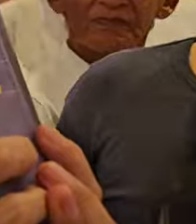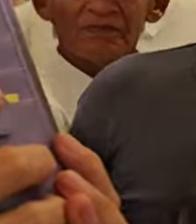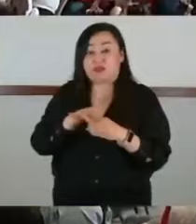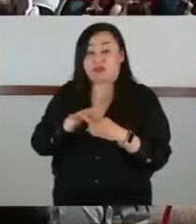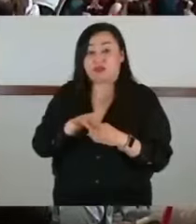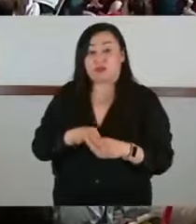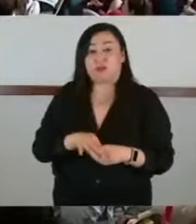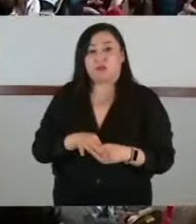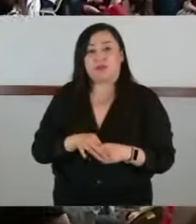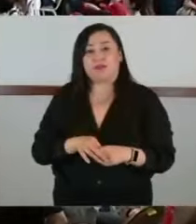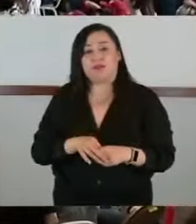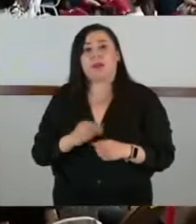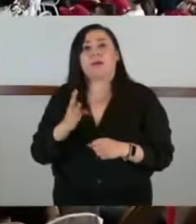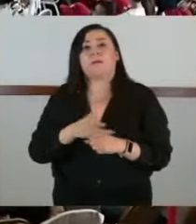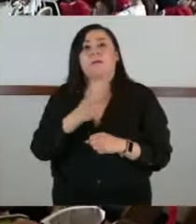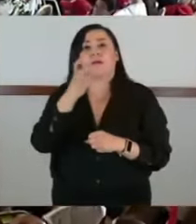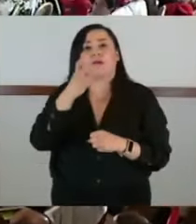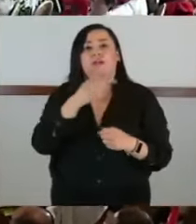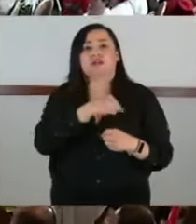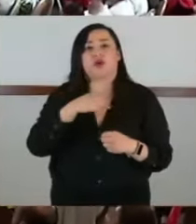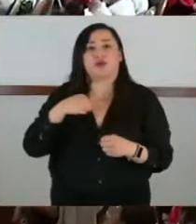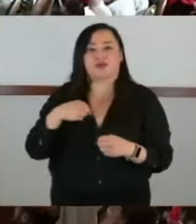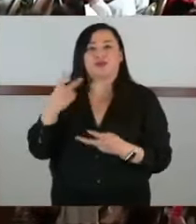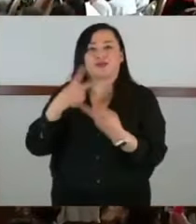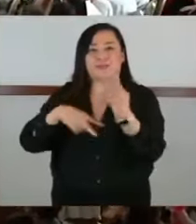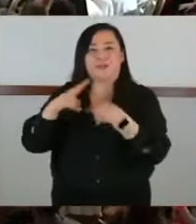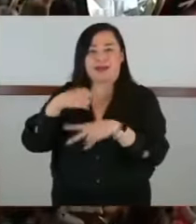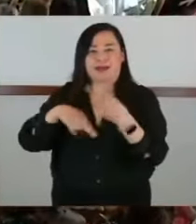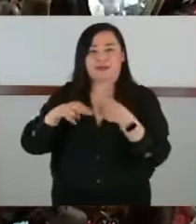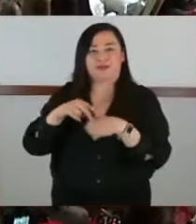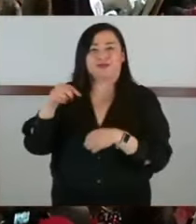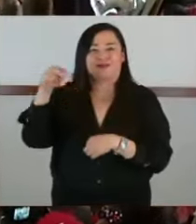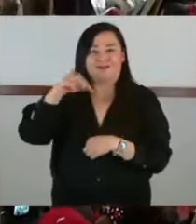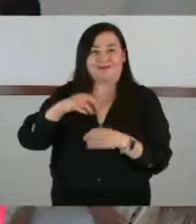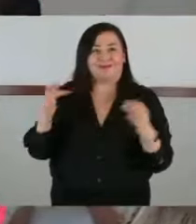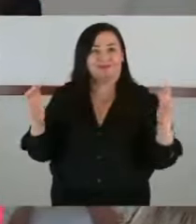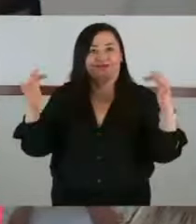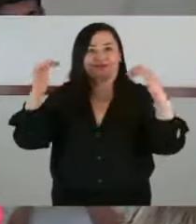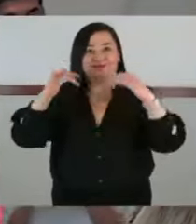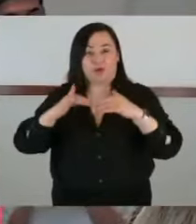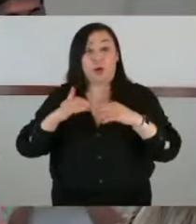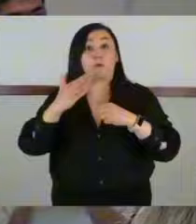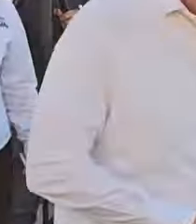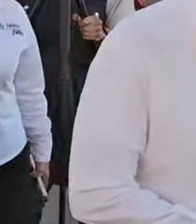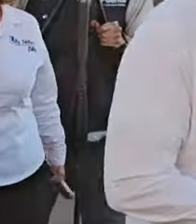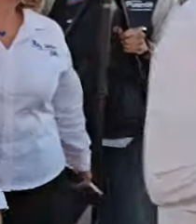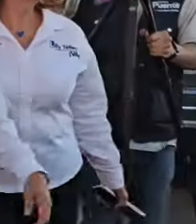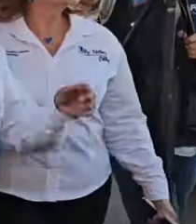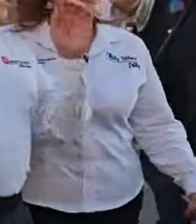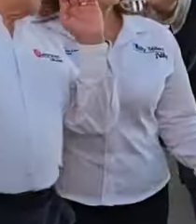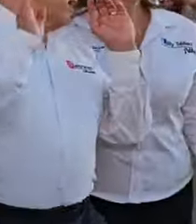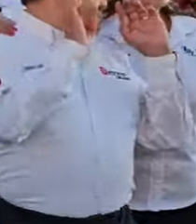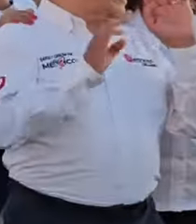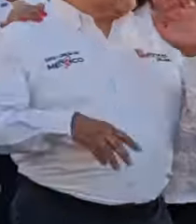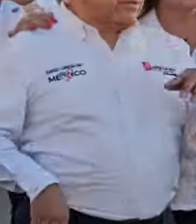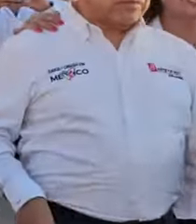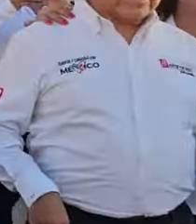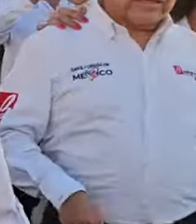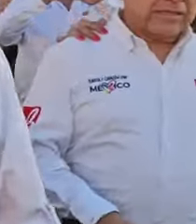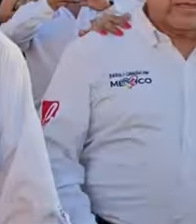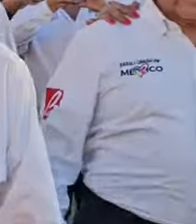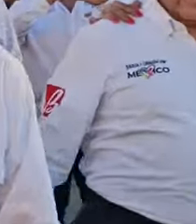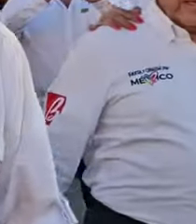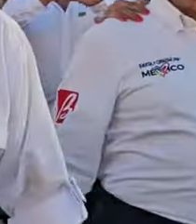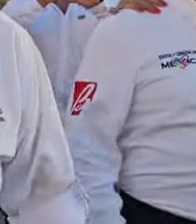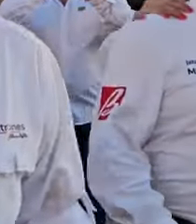Pero por eso estamos aquí. El próximo 2 de junio vamos a salir a decirles ya basta y